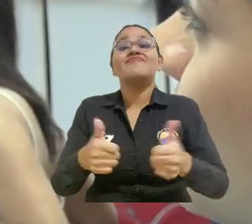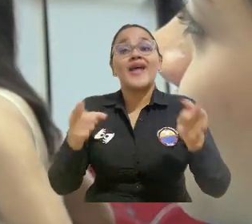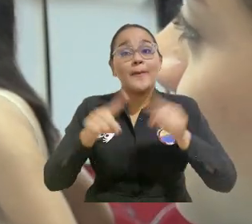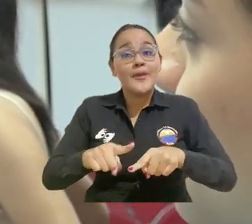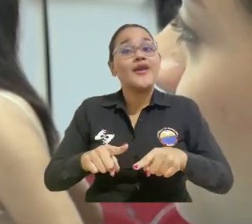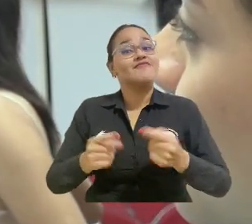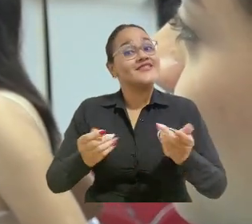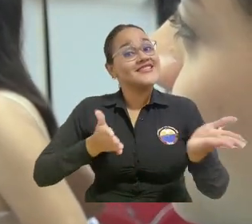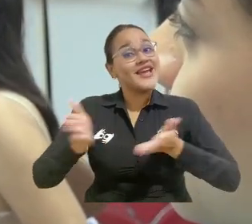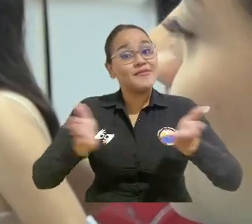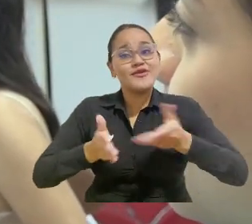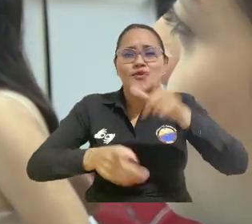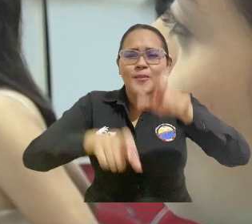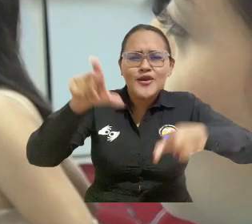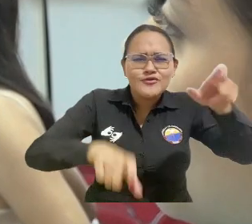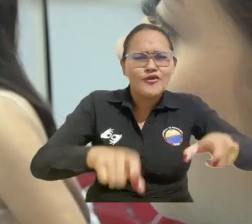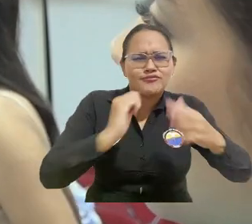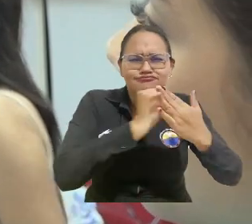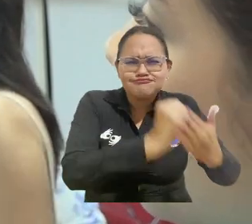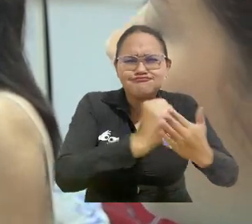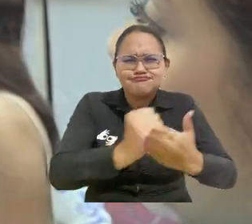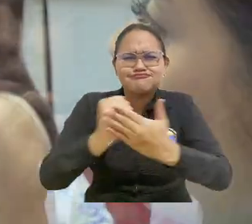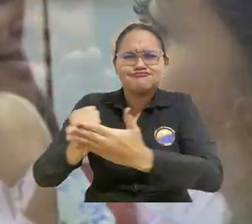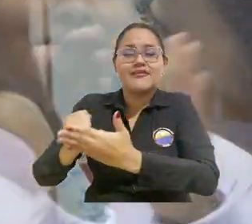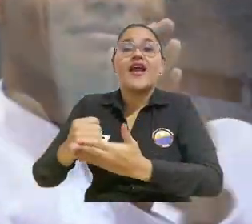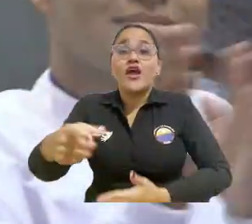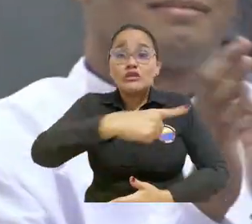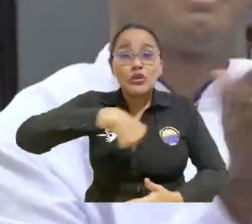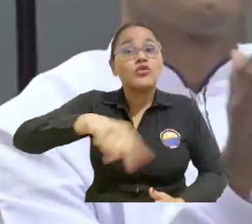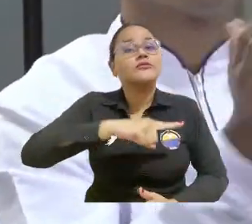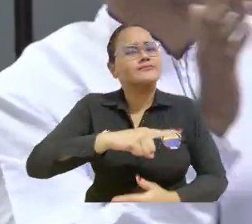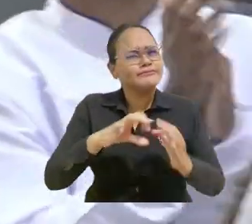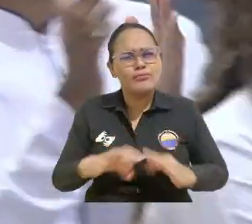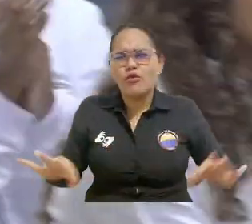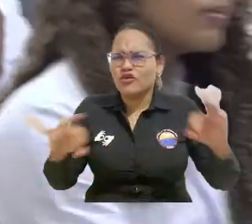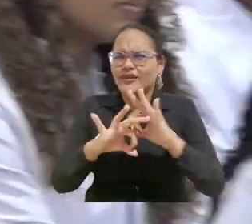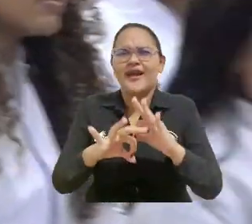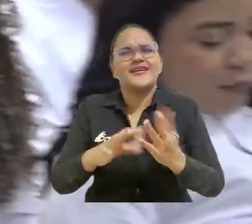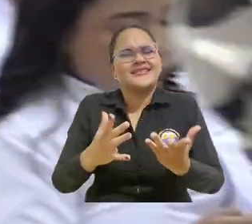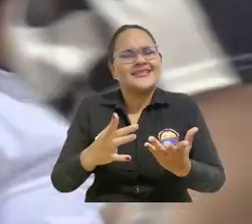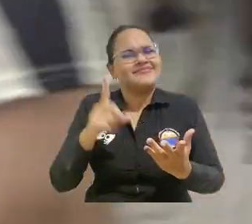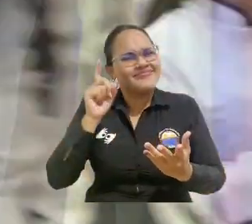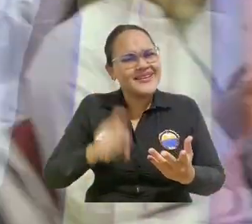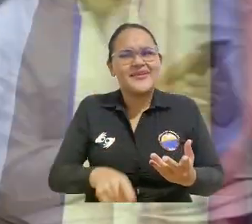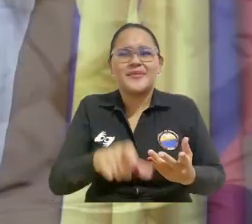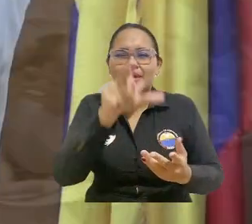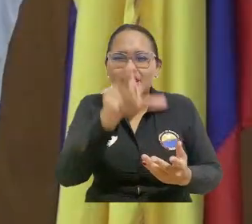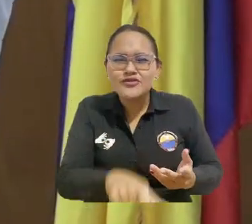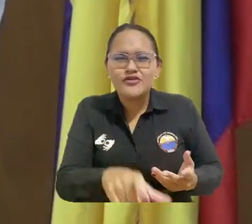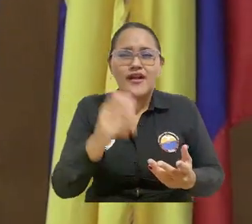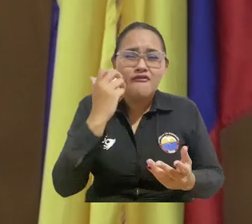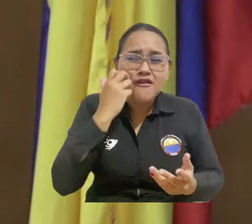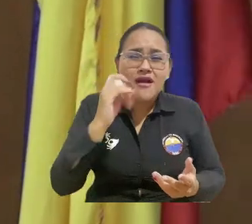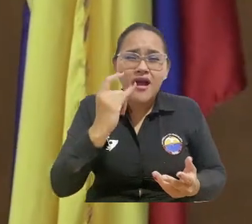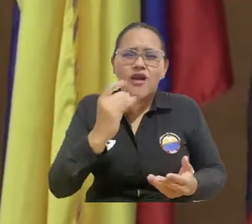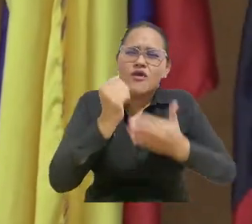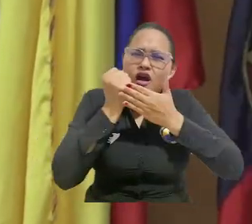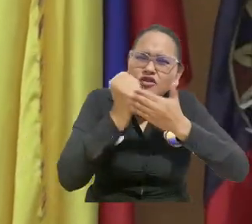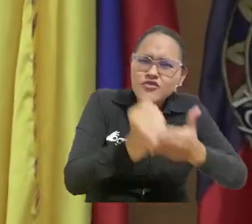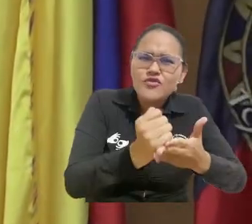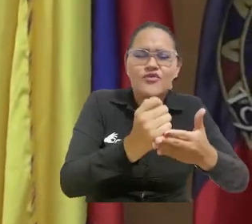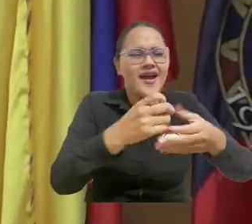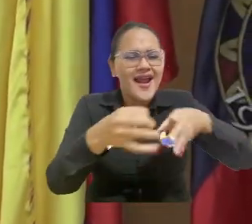de servicio, que vamos a ayudarle a la gente. Sobre todo nosotros tenemos que tener esa virtud en hablarle a los pacientes